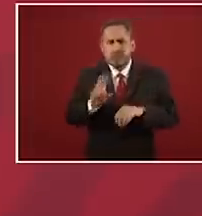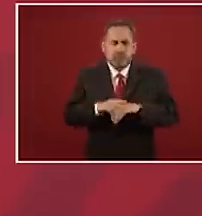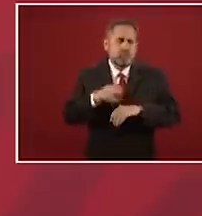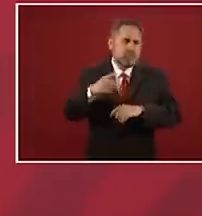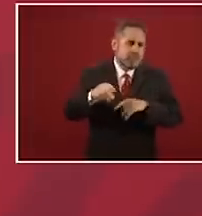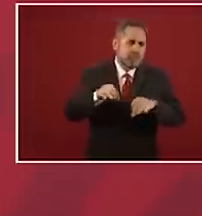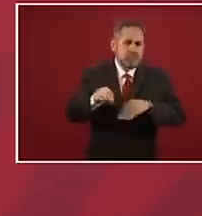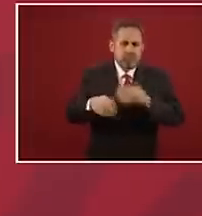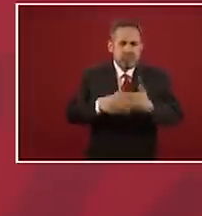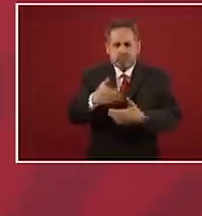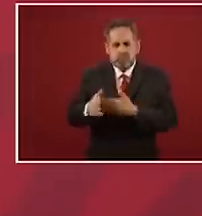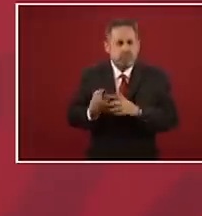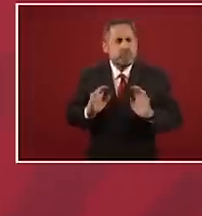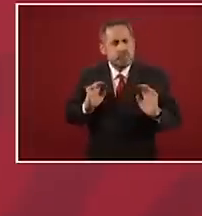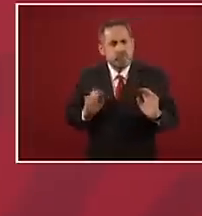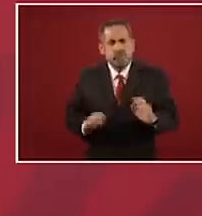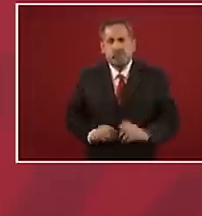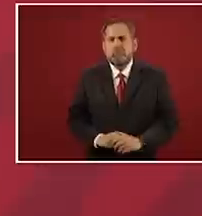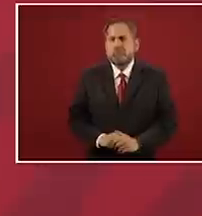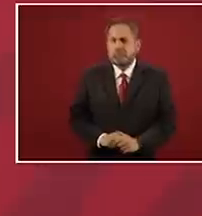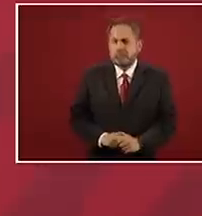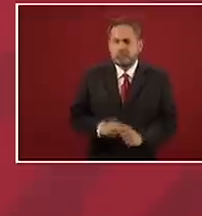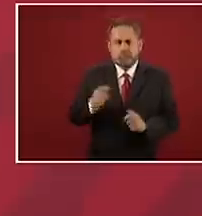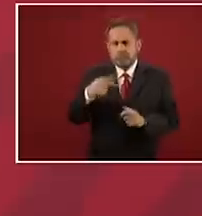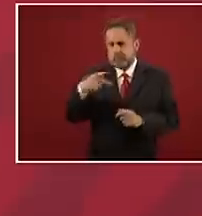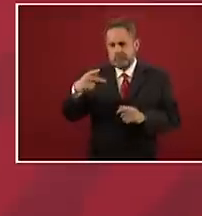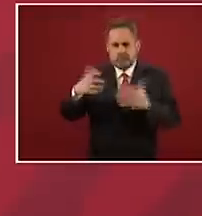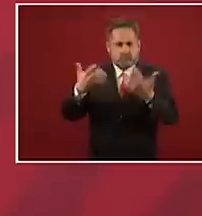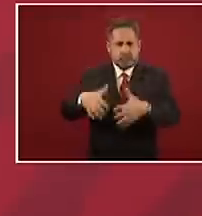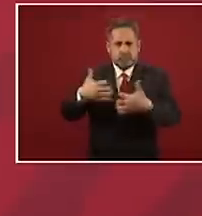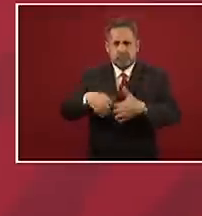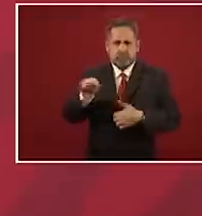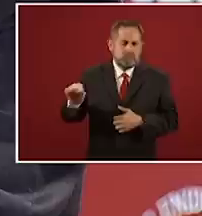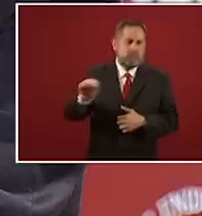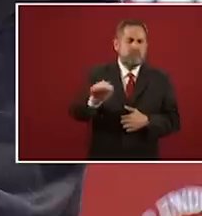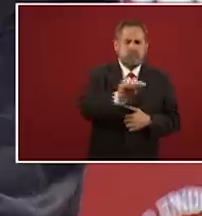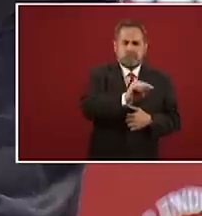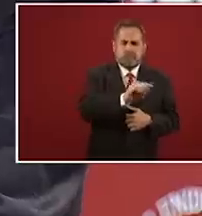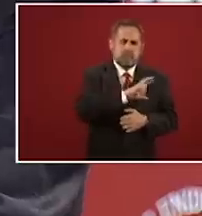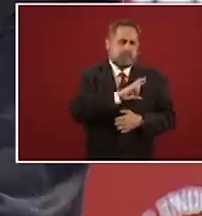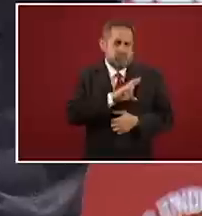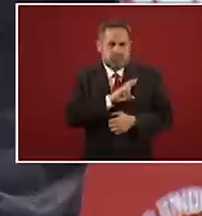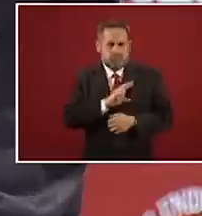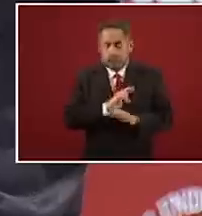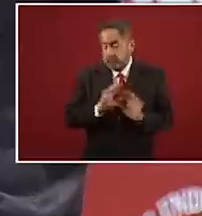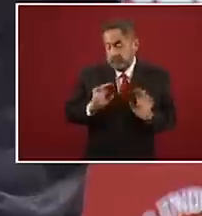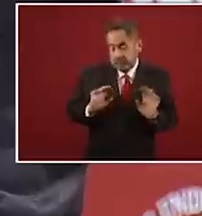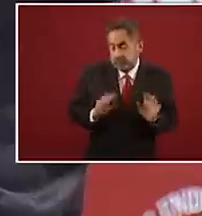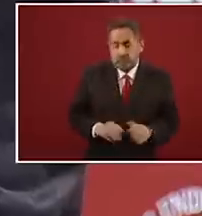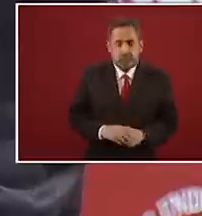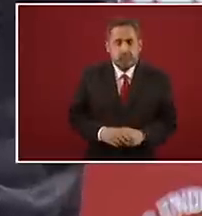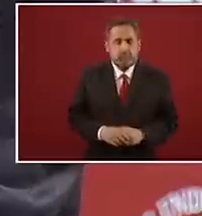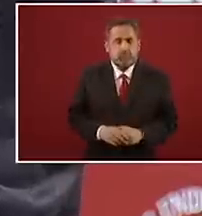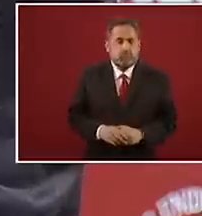trabajo que lleven a cabo en esas empresas privadas.